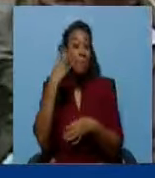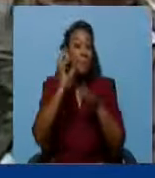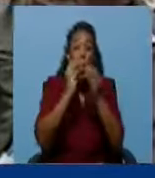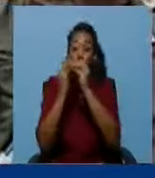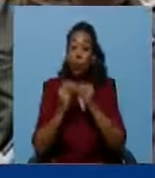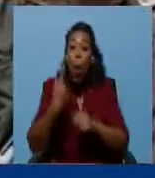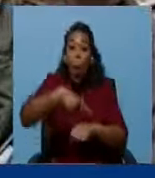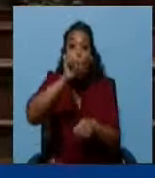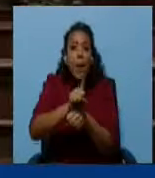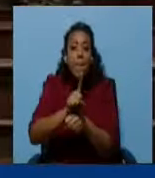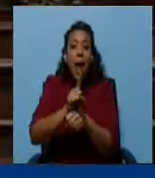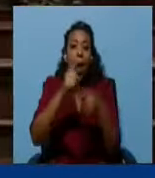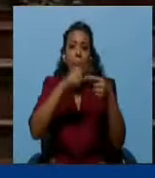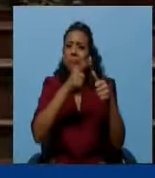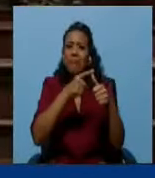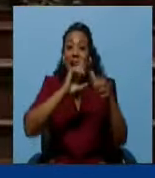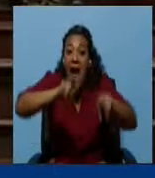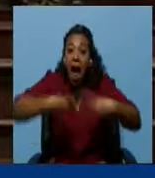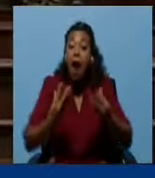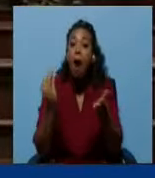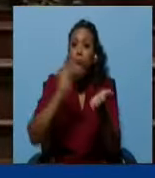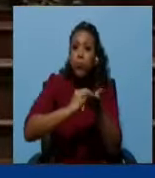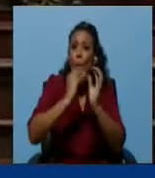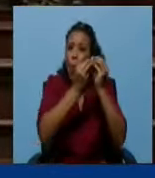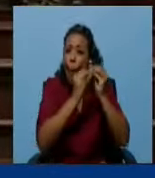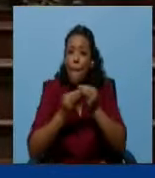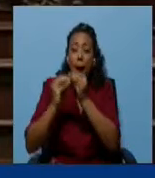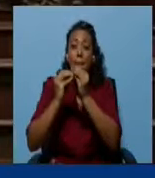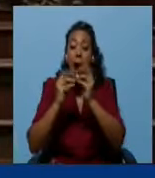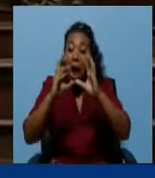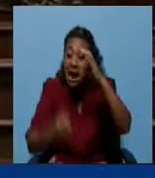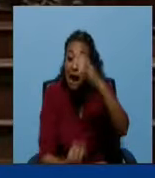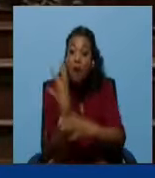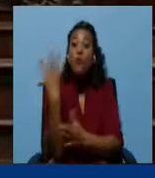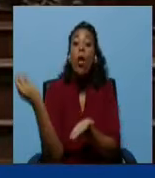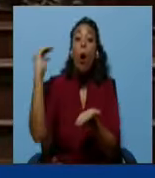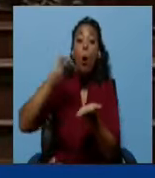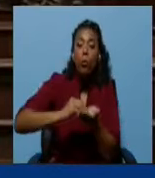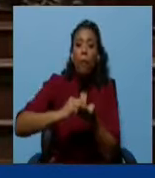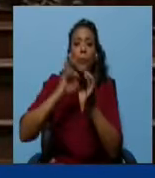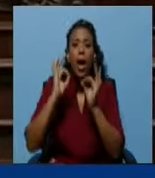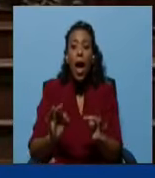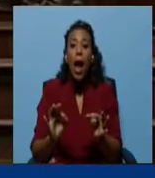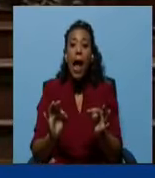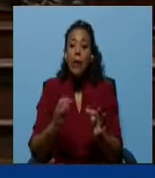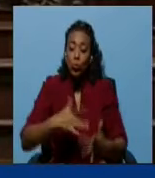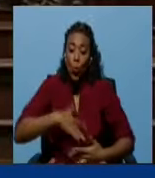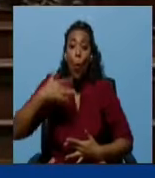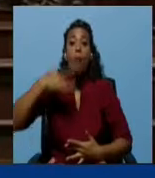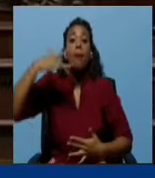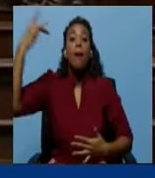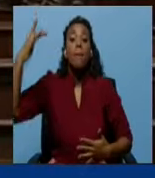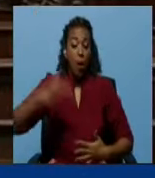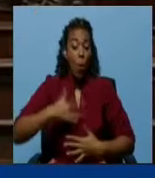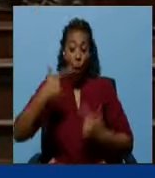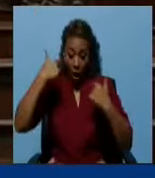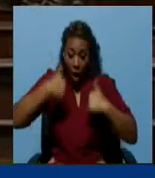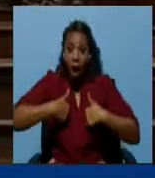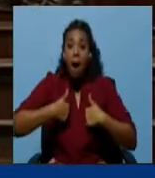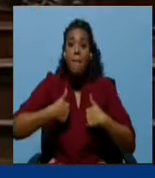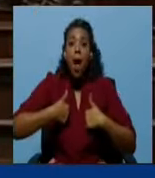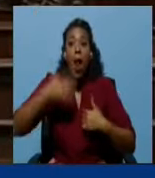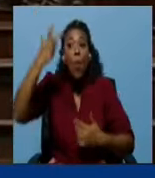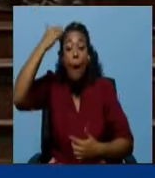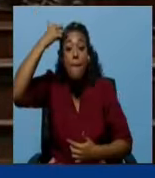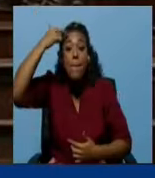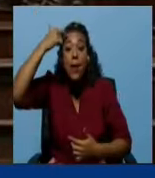Lo primero que hay que rehacer y refundar es nuestra alma, en nuestra